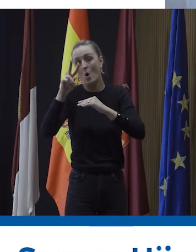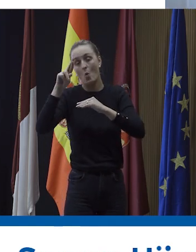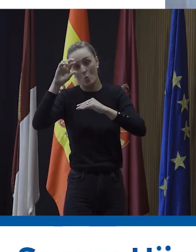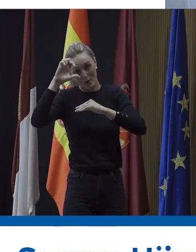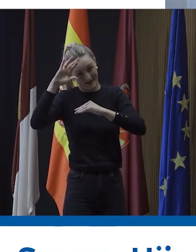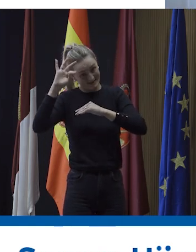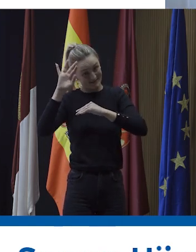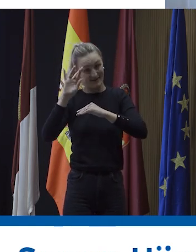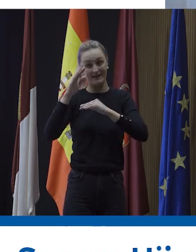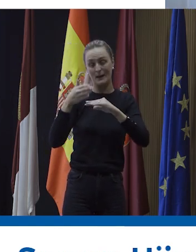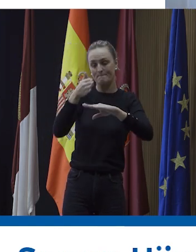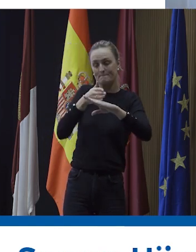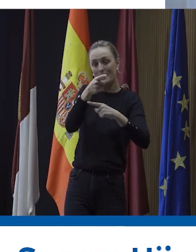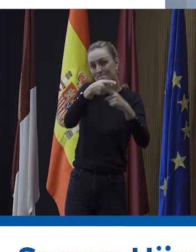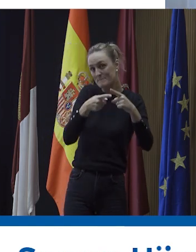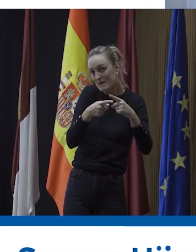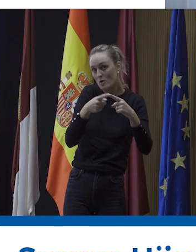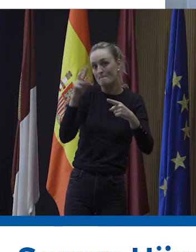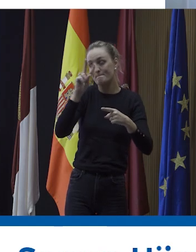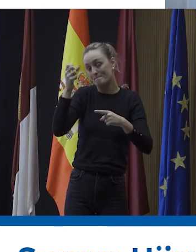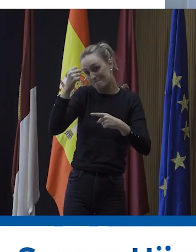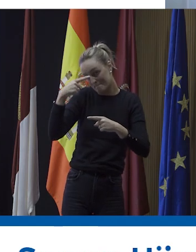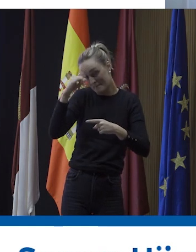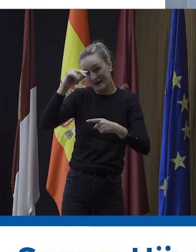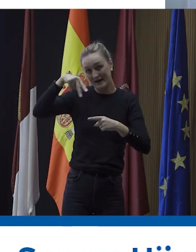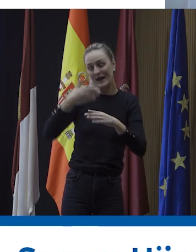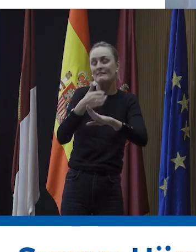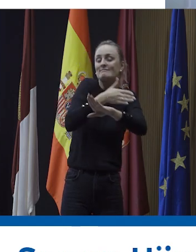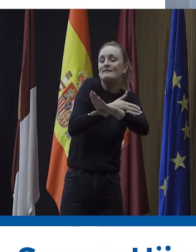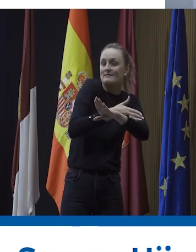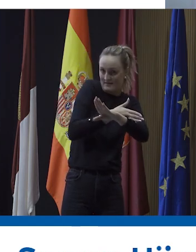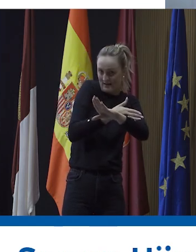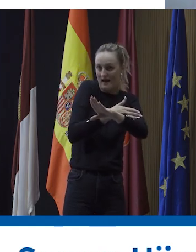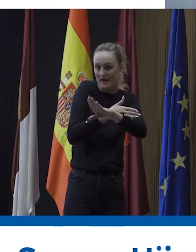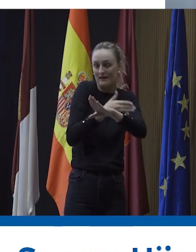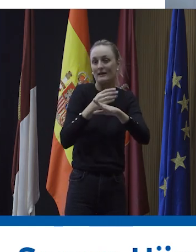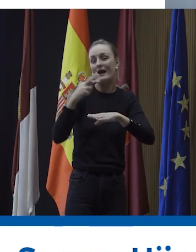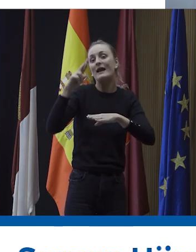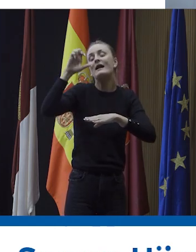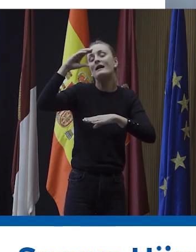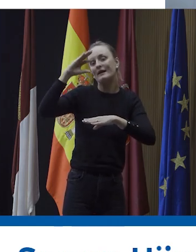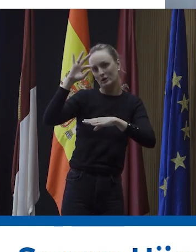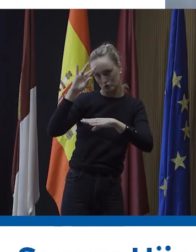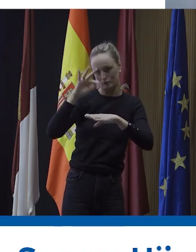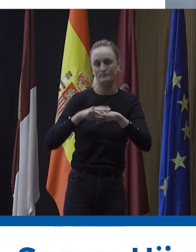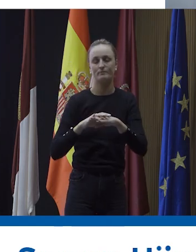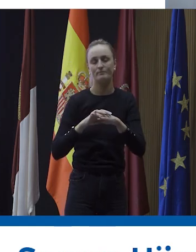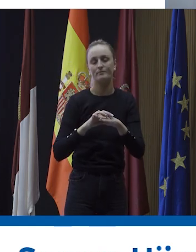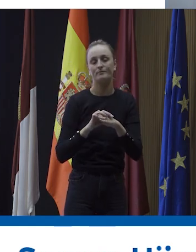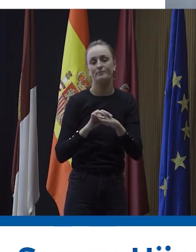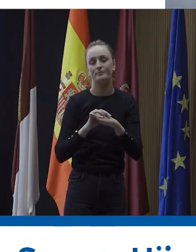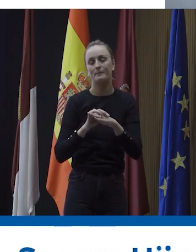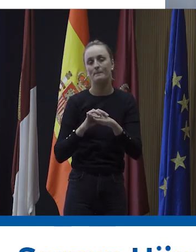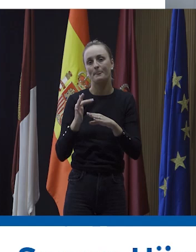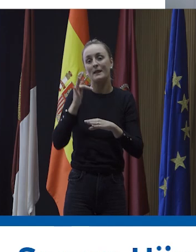vagina y por detrás el recto y el canal anal en diferente dirección. Y